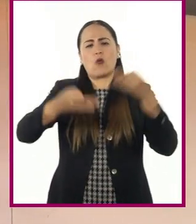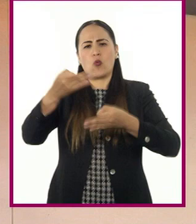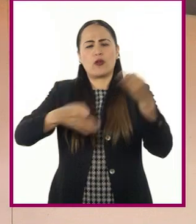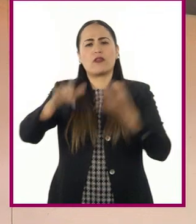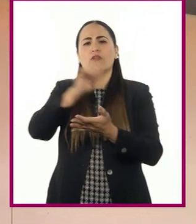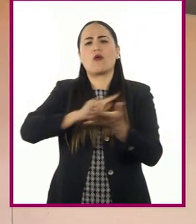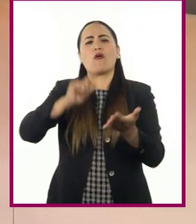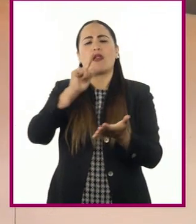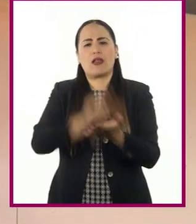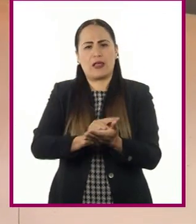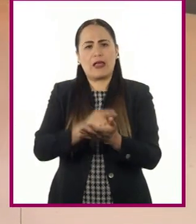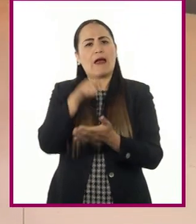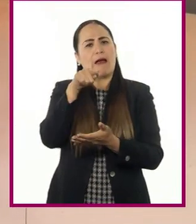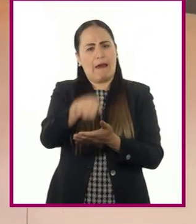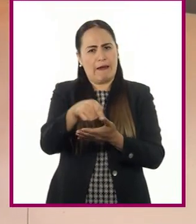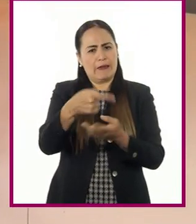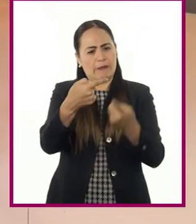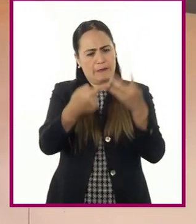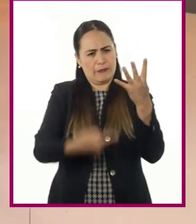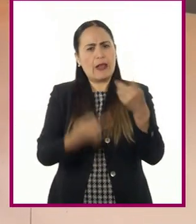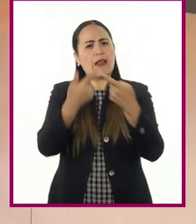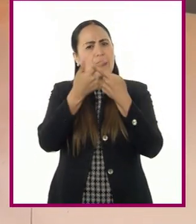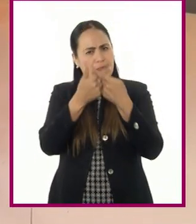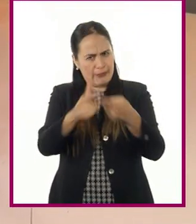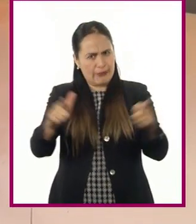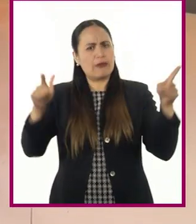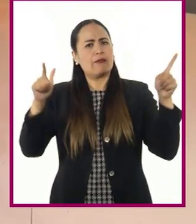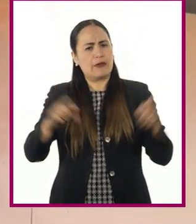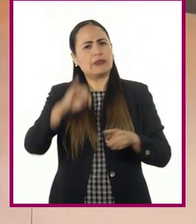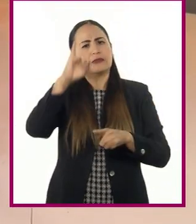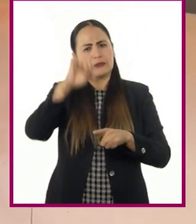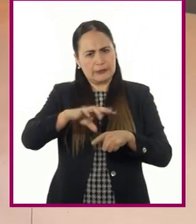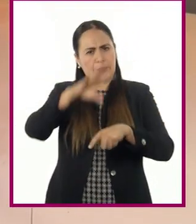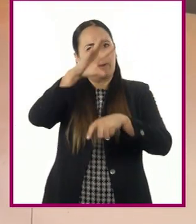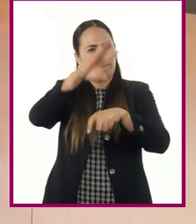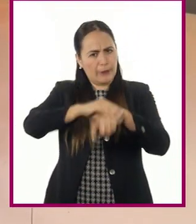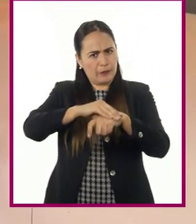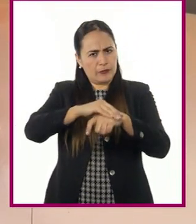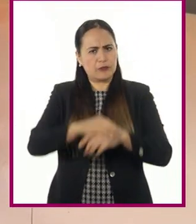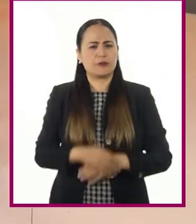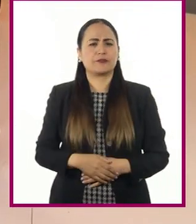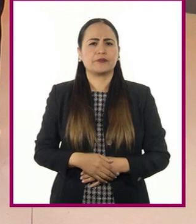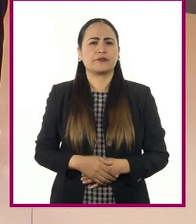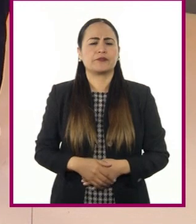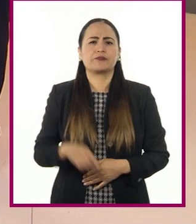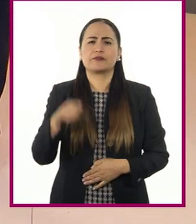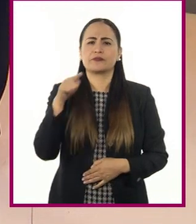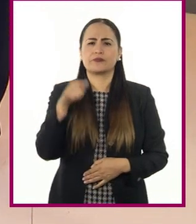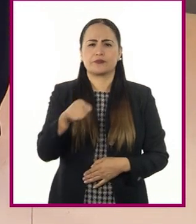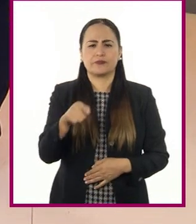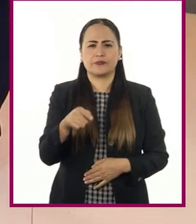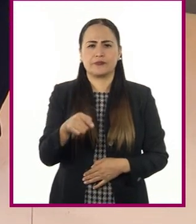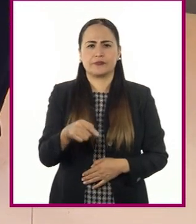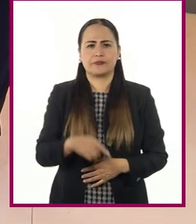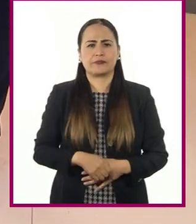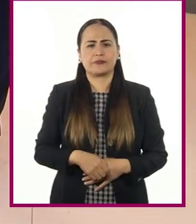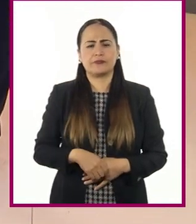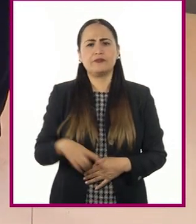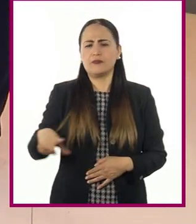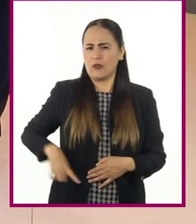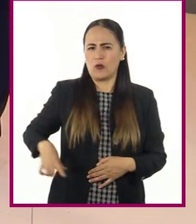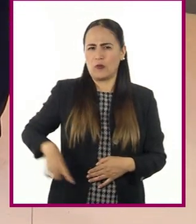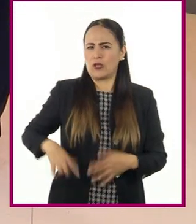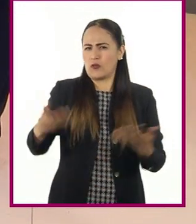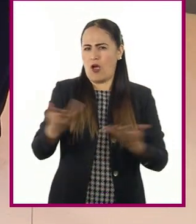libertades desde el orden legal y un sistema gubernamental desde el que se generen programas